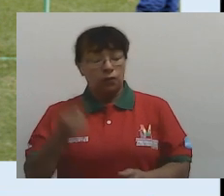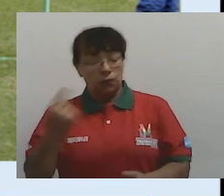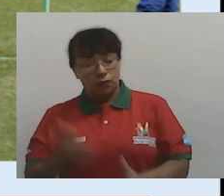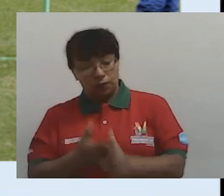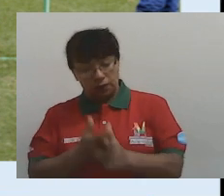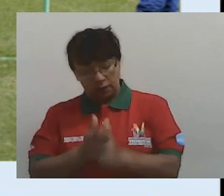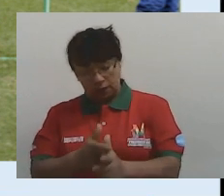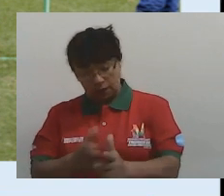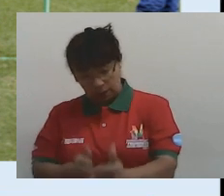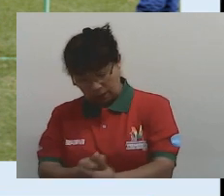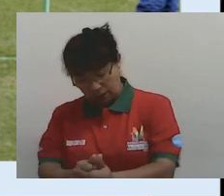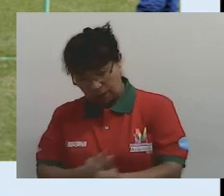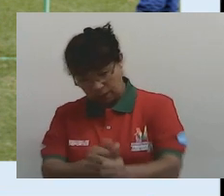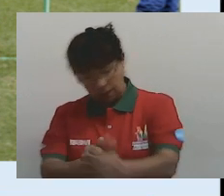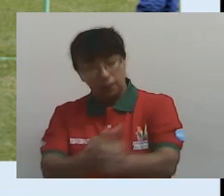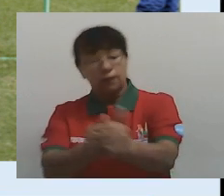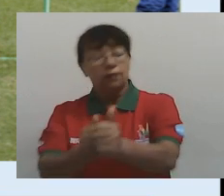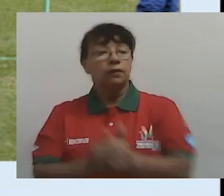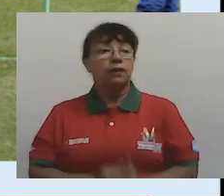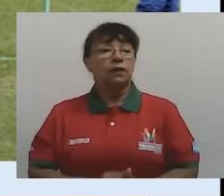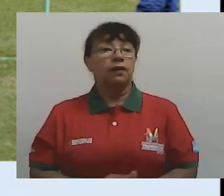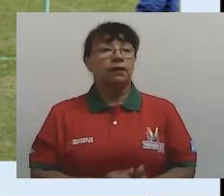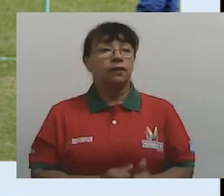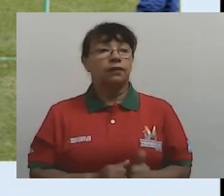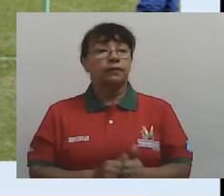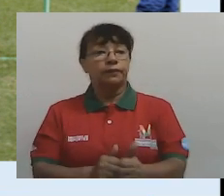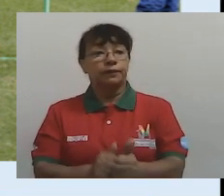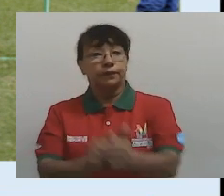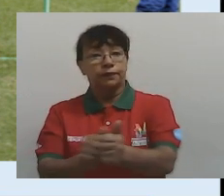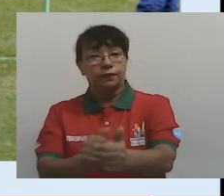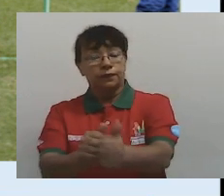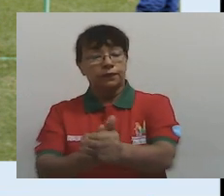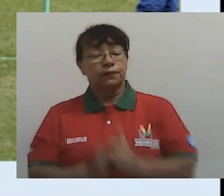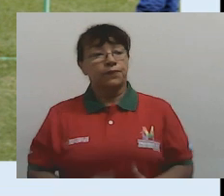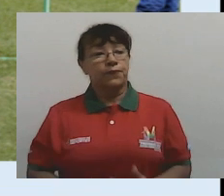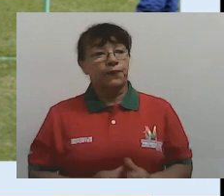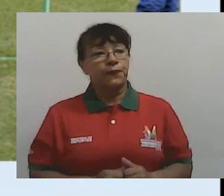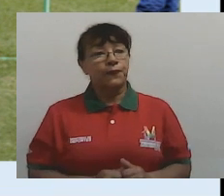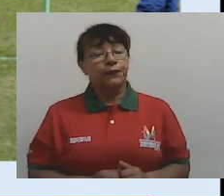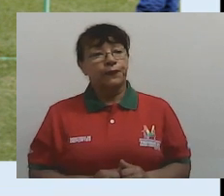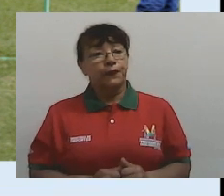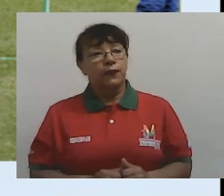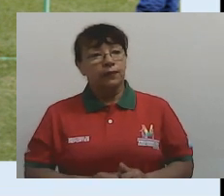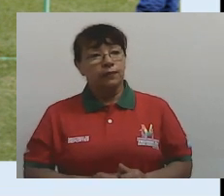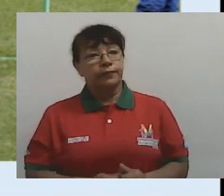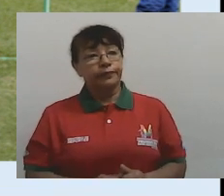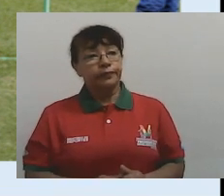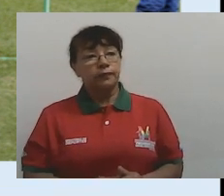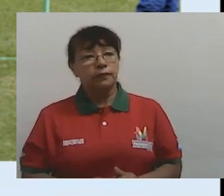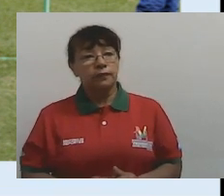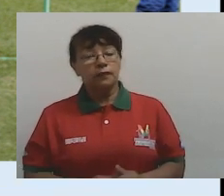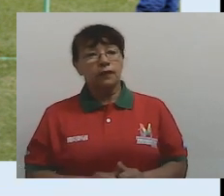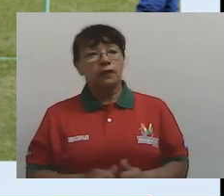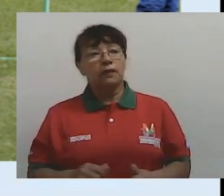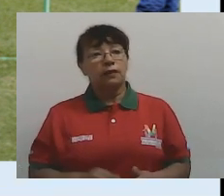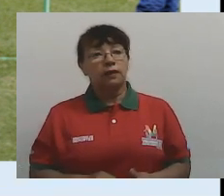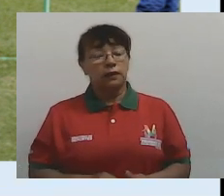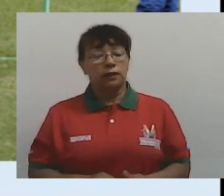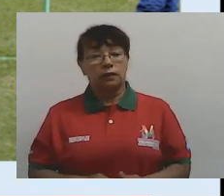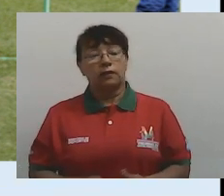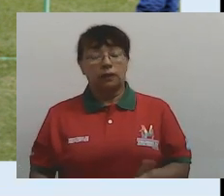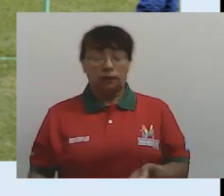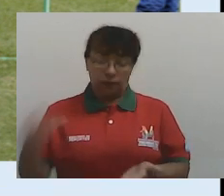cumplir el relevo liso o el relevo de vallas, y que en esa prueba se hace un